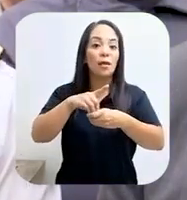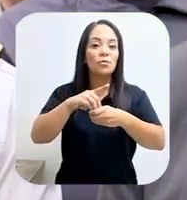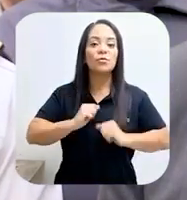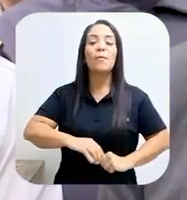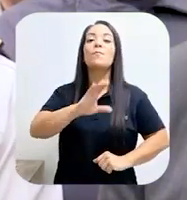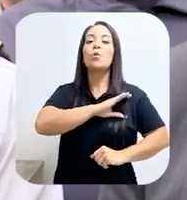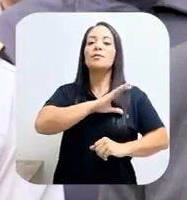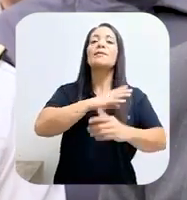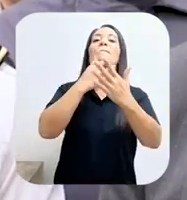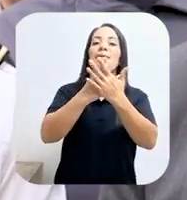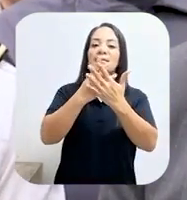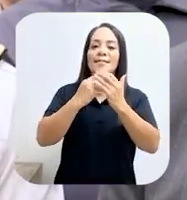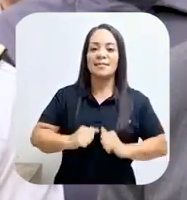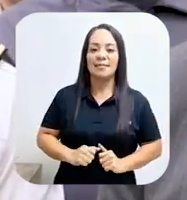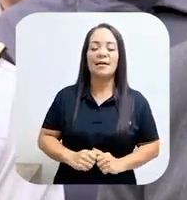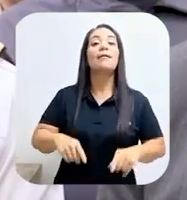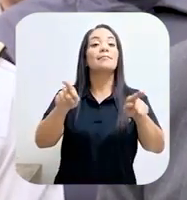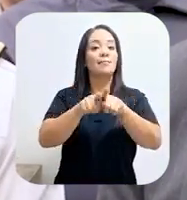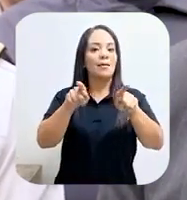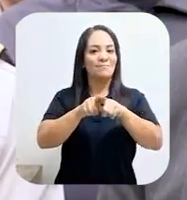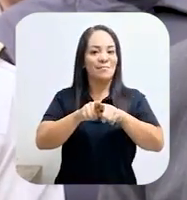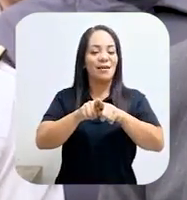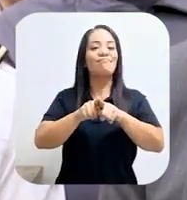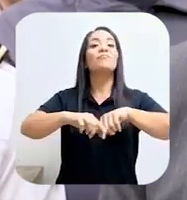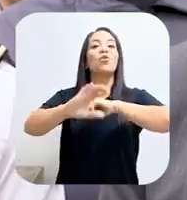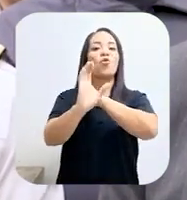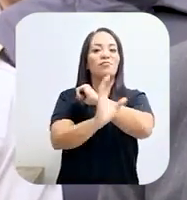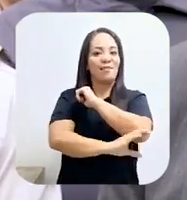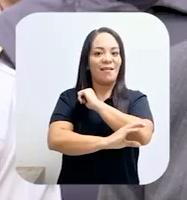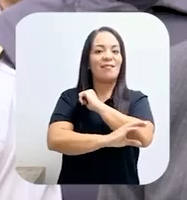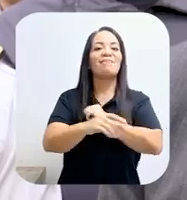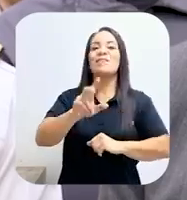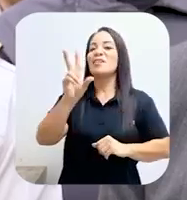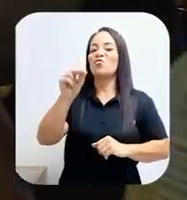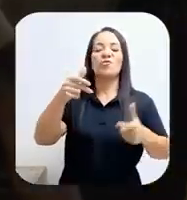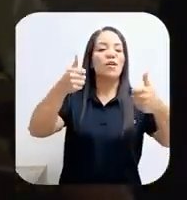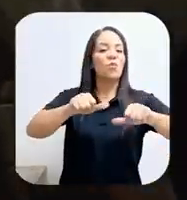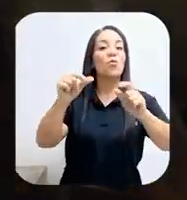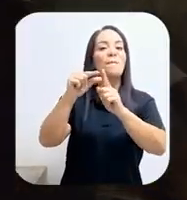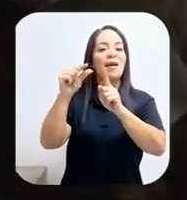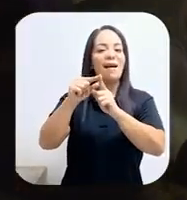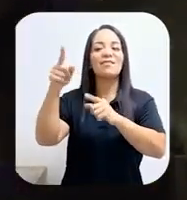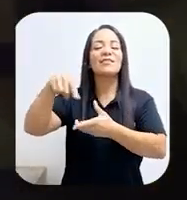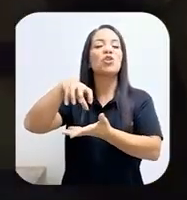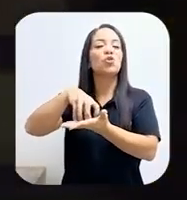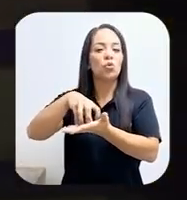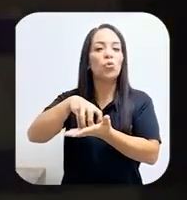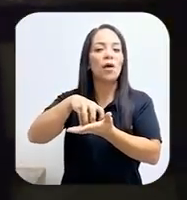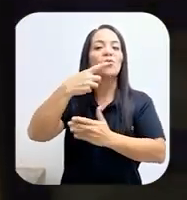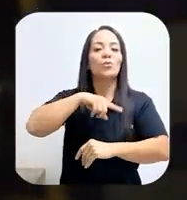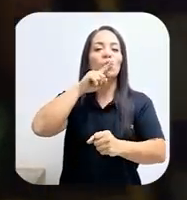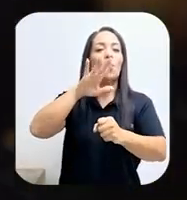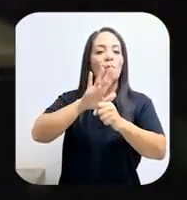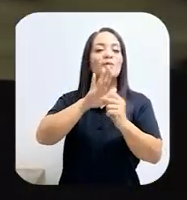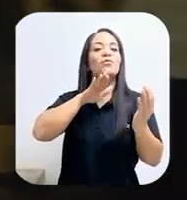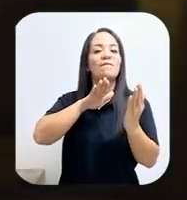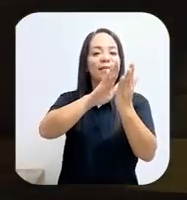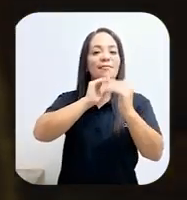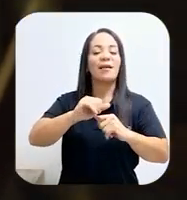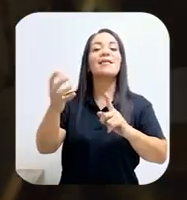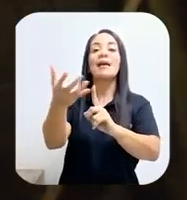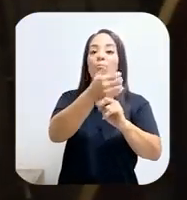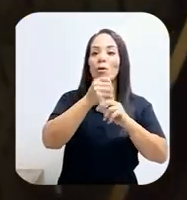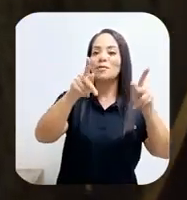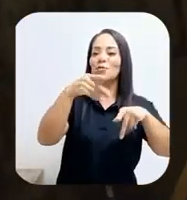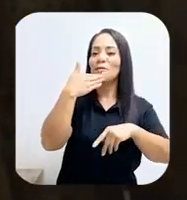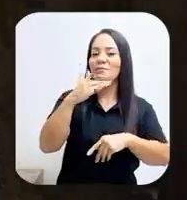Diputados, la policía penitenciaria también condena las palabras que ponen en duda nuestro compromiso de enfrentar